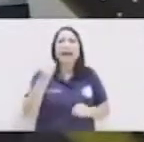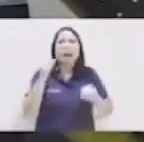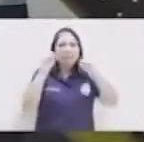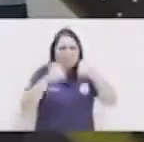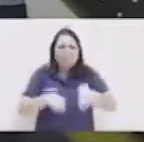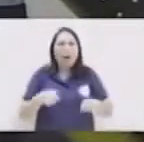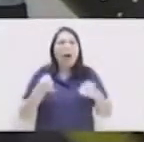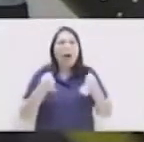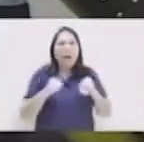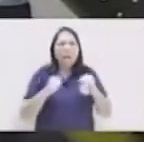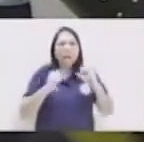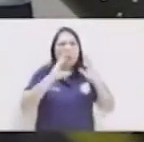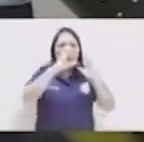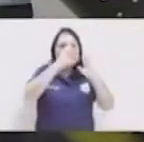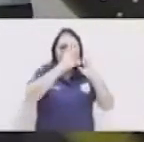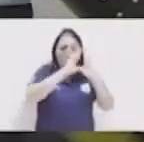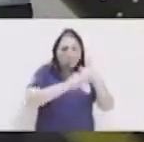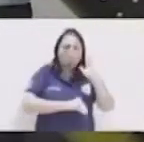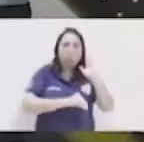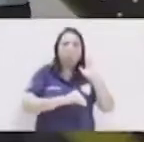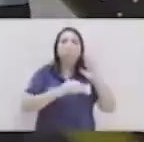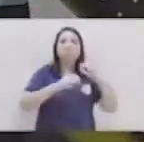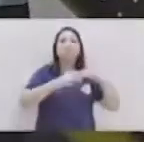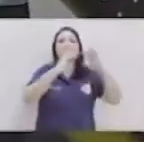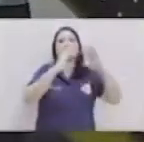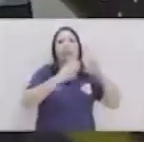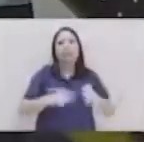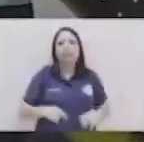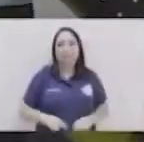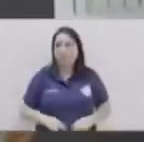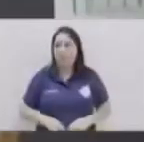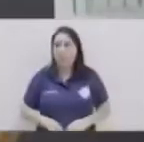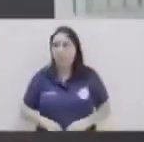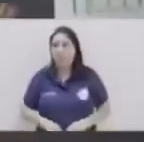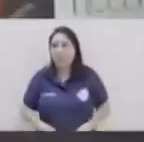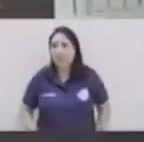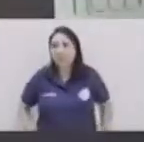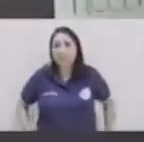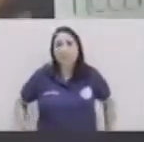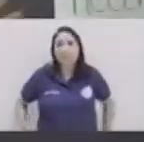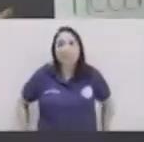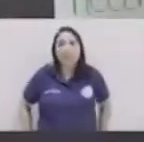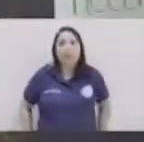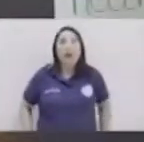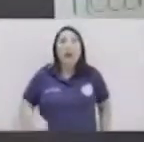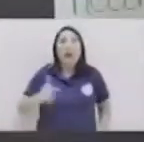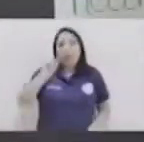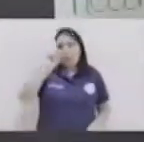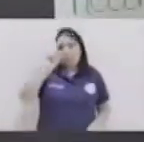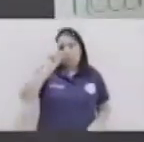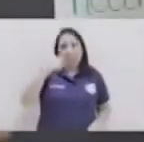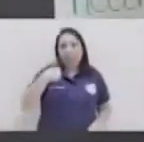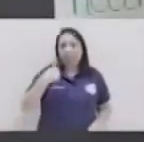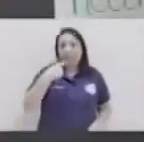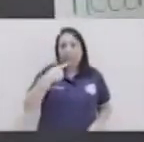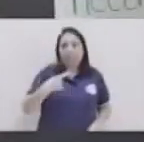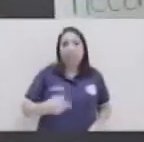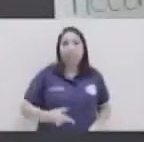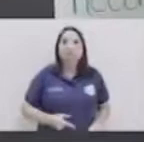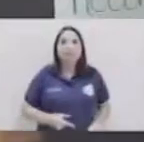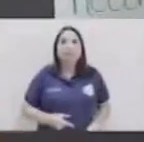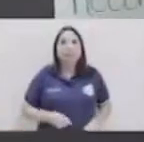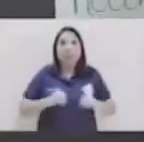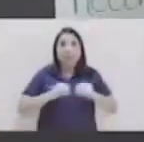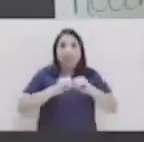podemos hacer para reducir el riesgo a desastre? Uno de los aspectos importantes es